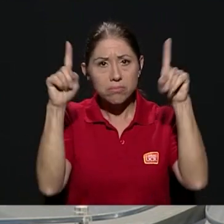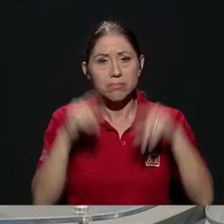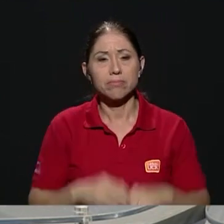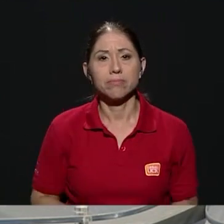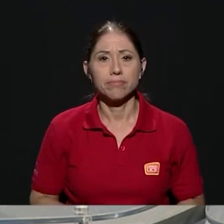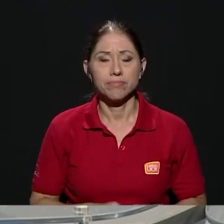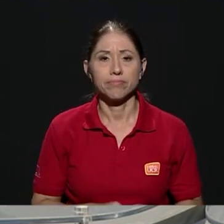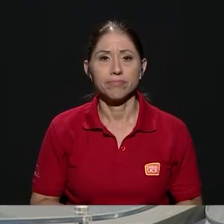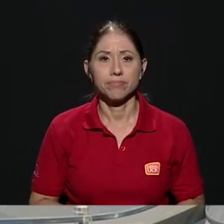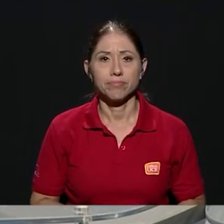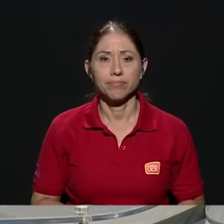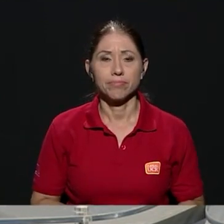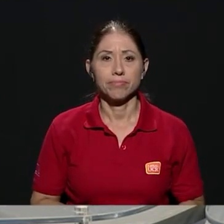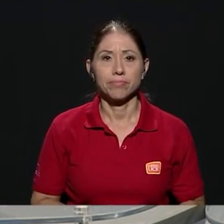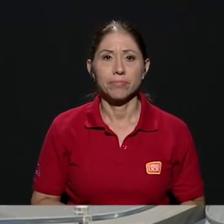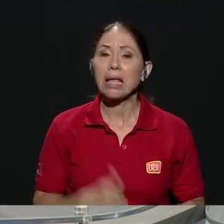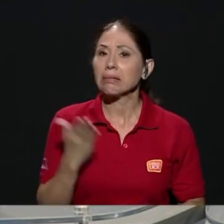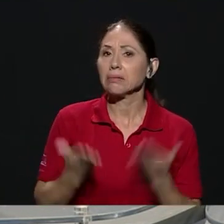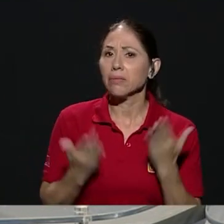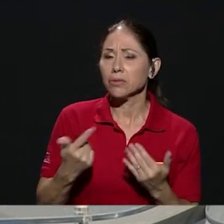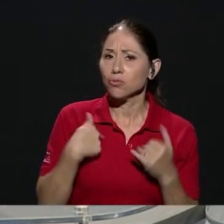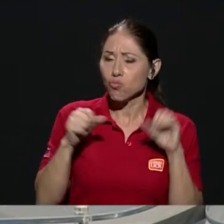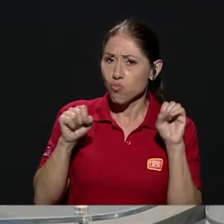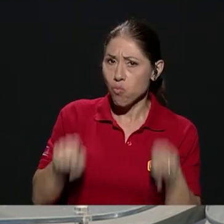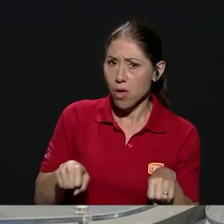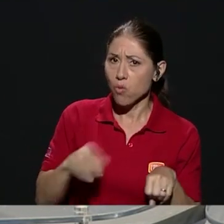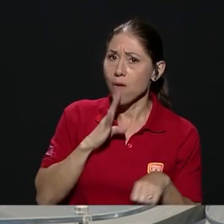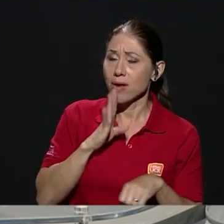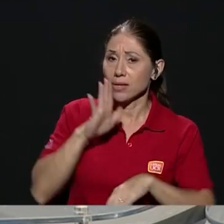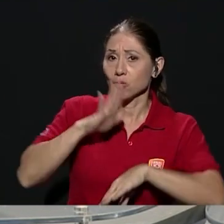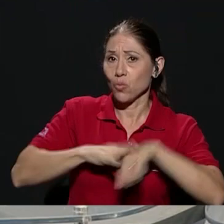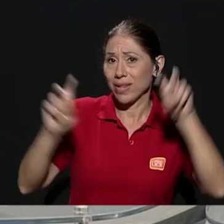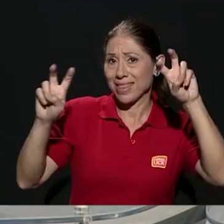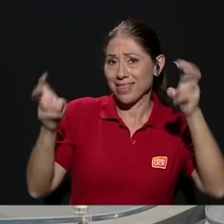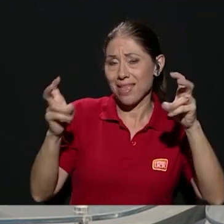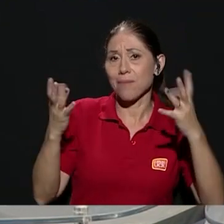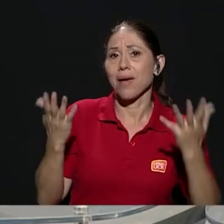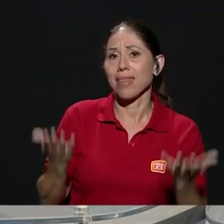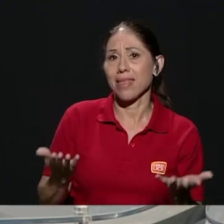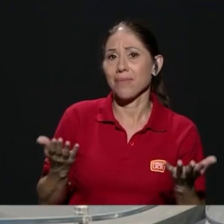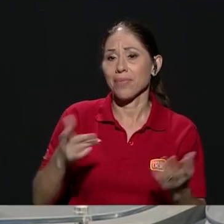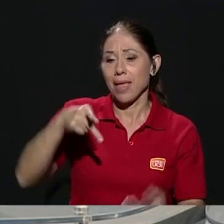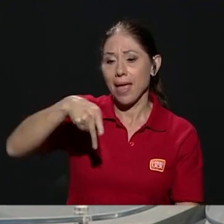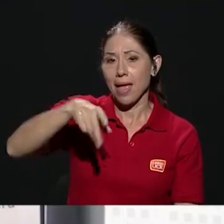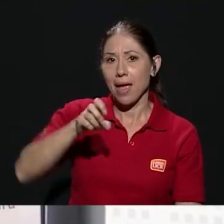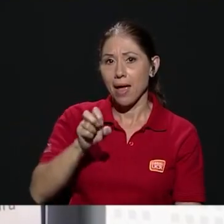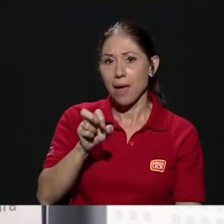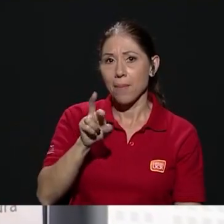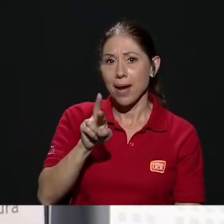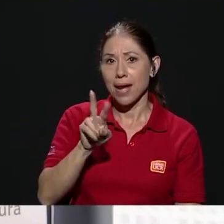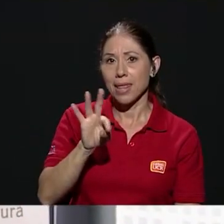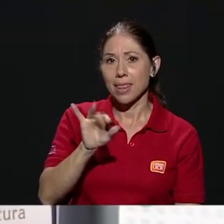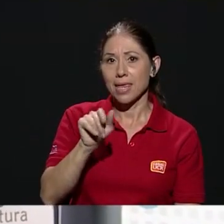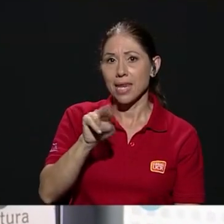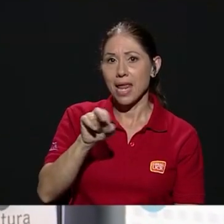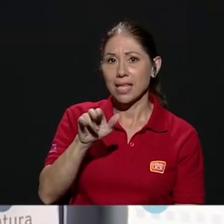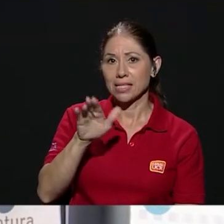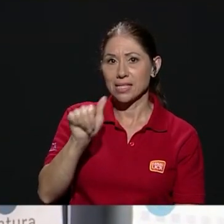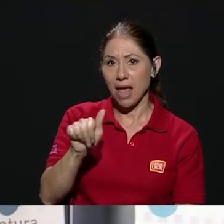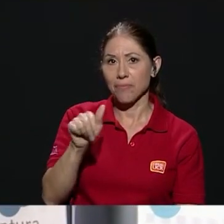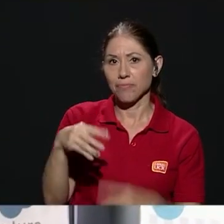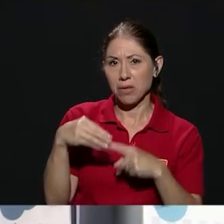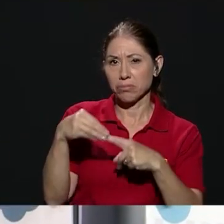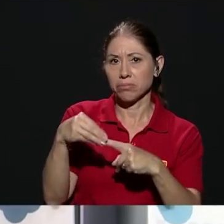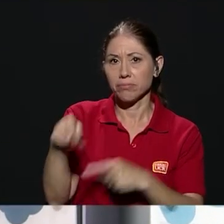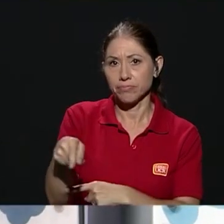materia. Tal vez yo me puedo referir al tema de pertinencia. Los